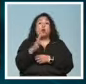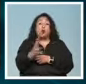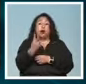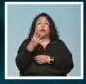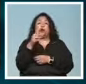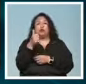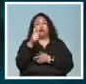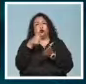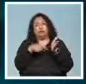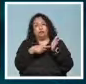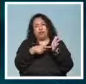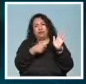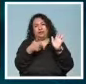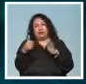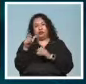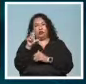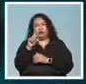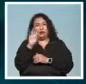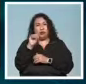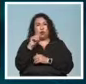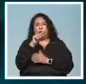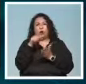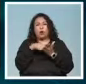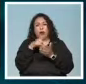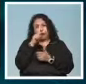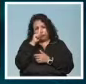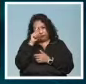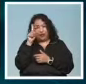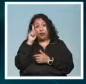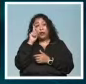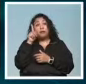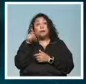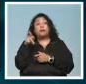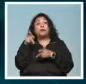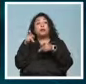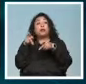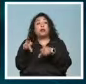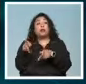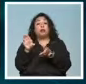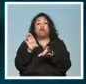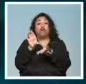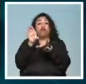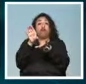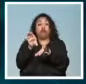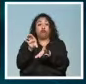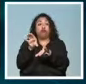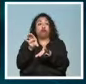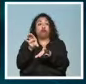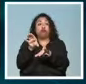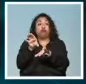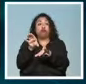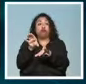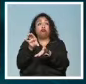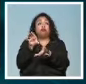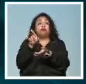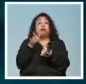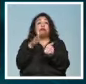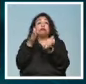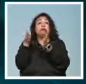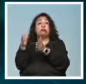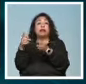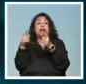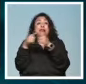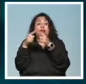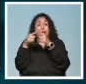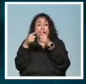de agosto de 1639 en Madrid. Los restos se depositan en una urna y se colocan al lado del